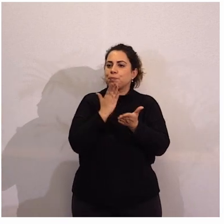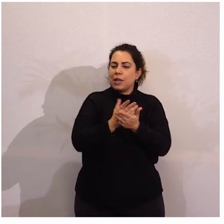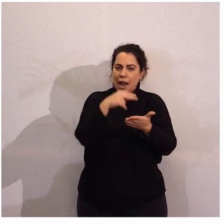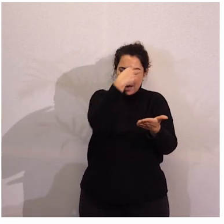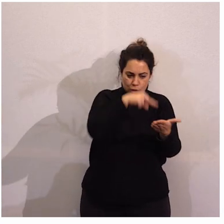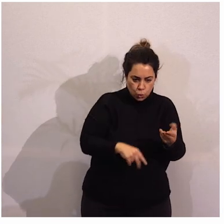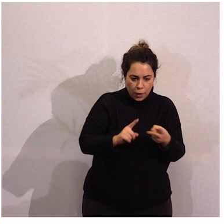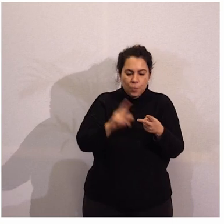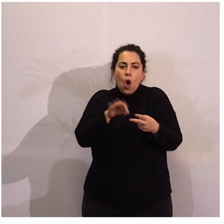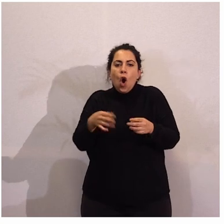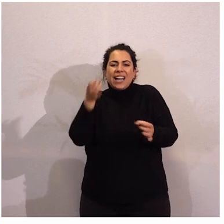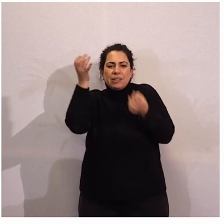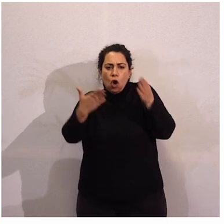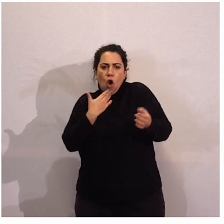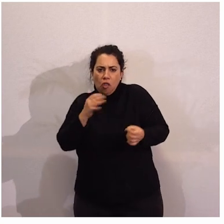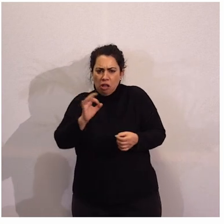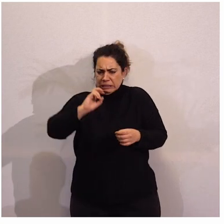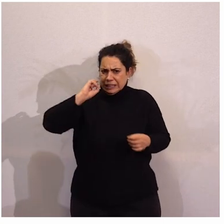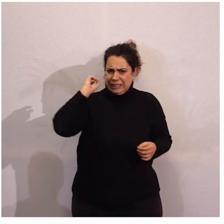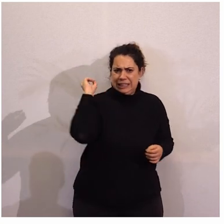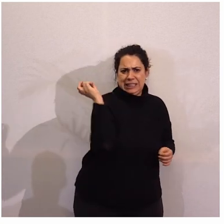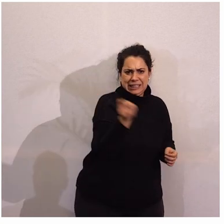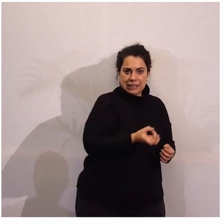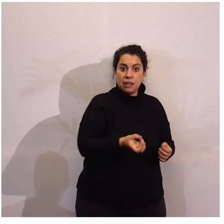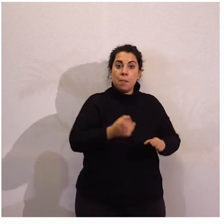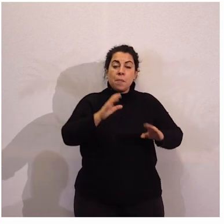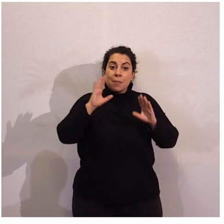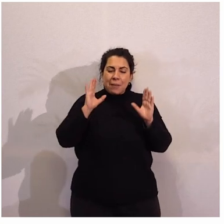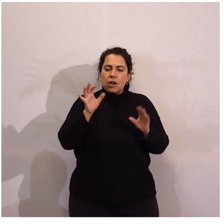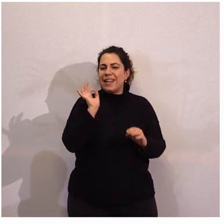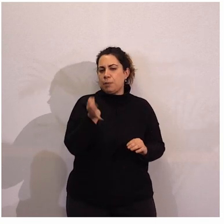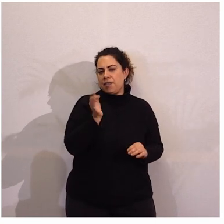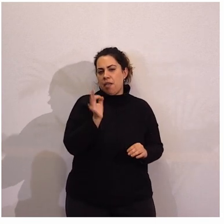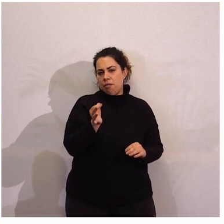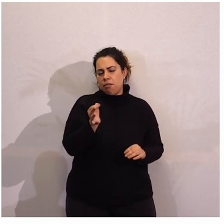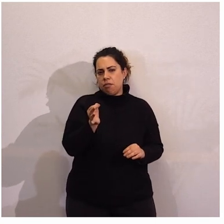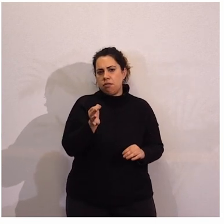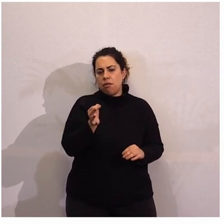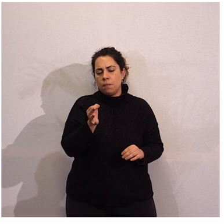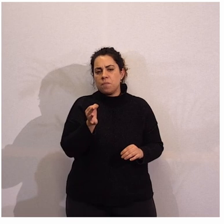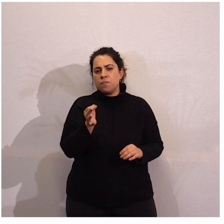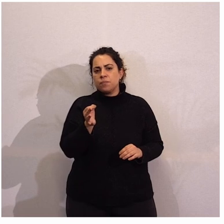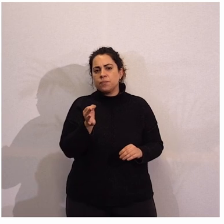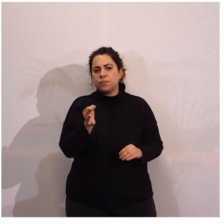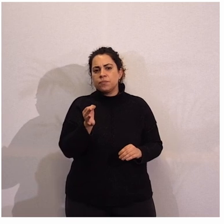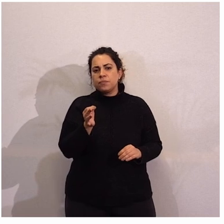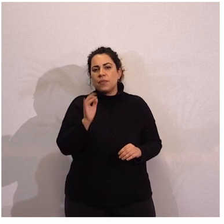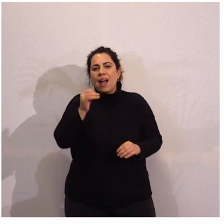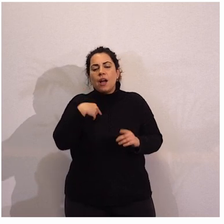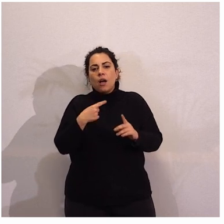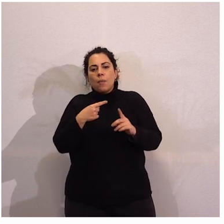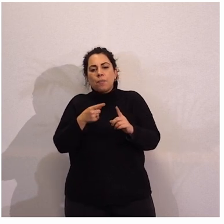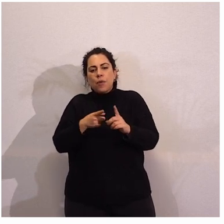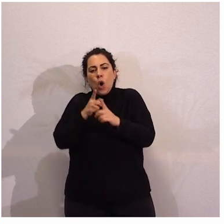en actividades de ocio, etcétera, etcétera. Pero es verdad que hay otra parte de este objetivo